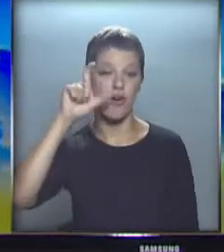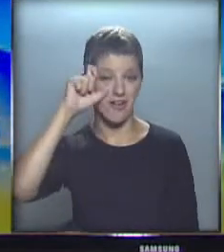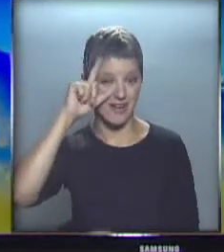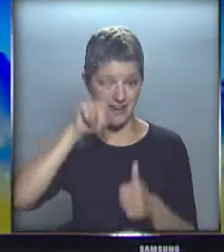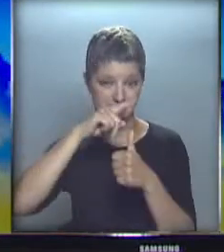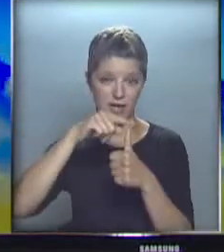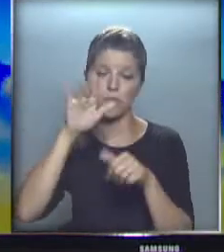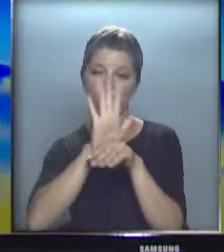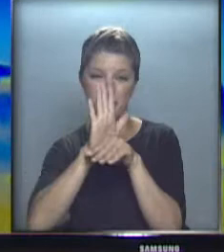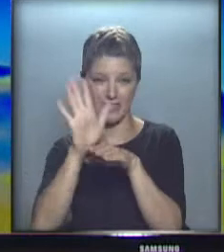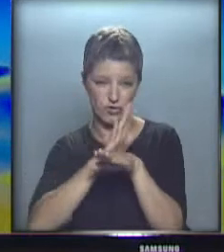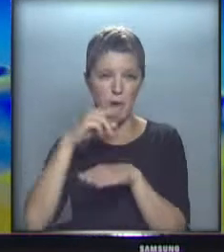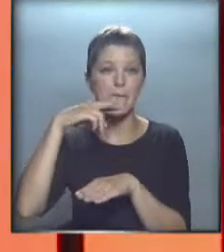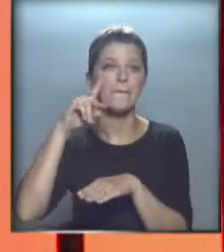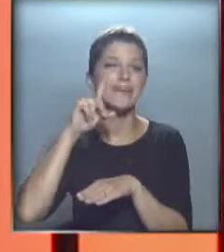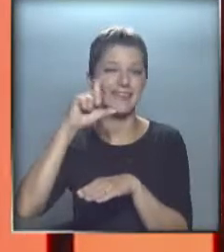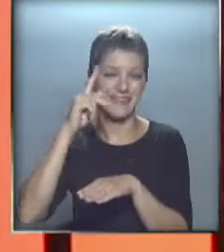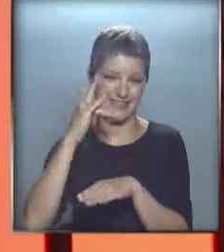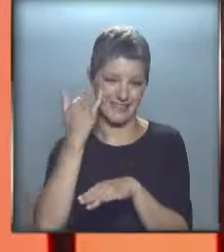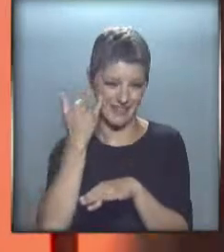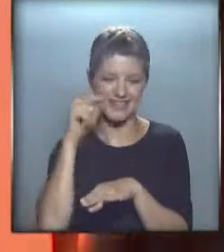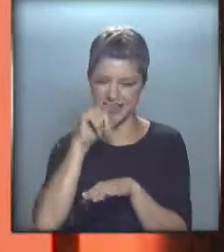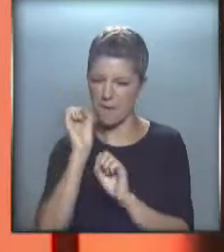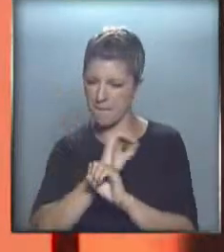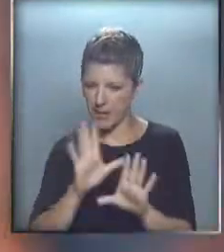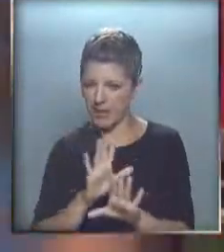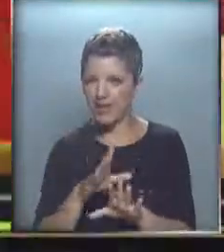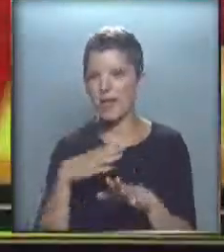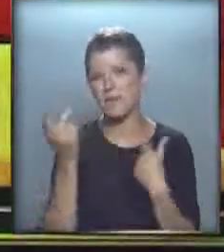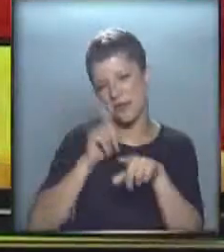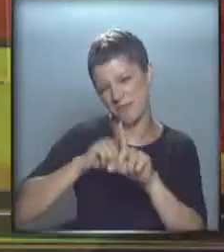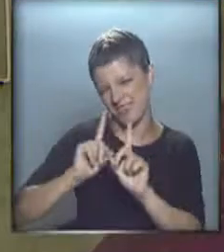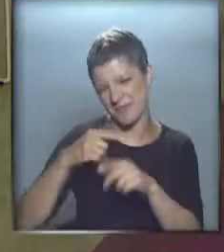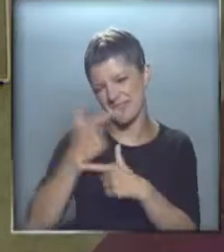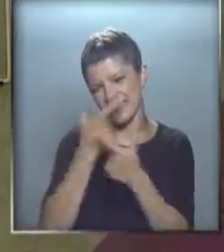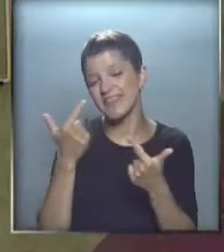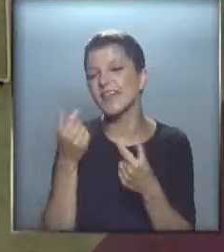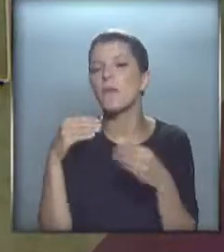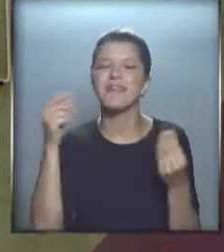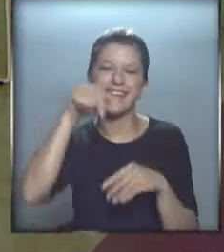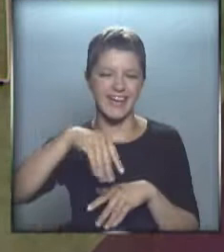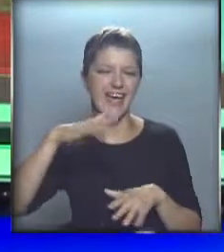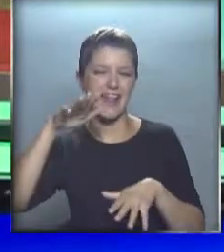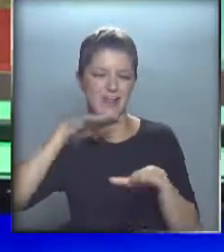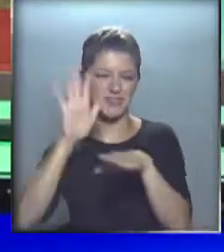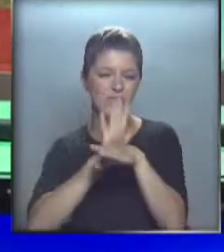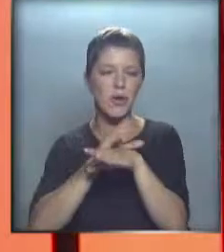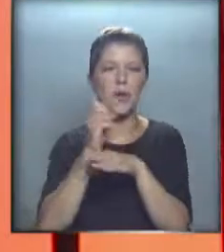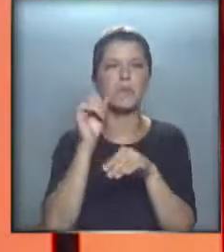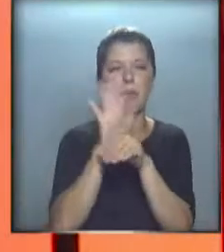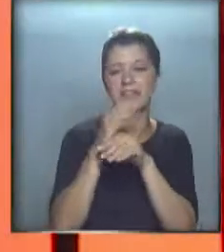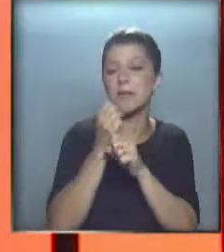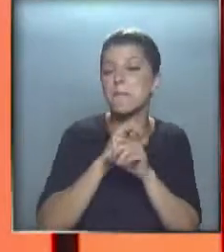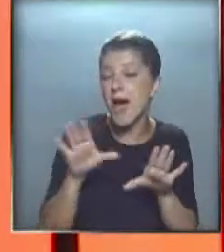es también así medio malita y tiene como... Pero es muy chica. Divertida. Son muy divertidos. Lo que tienen los malos es que son muy divertidos. Sí. Como y los buenos que